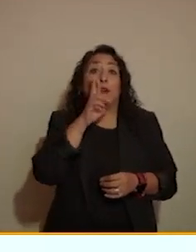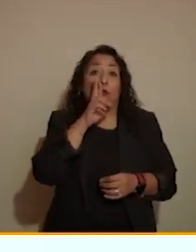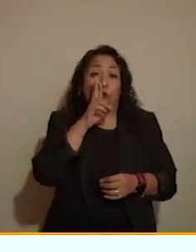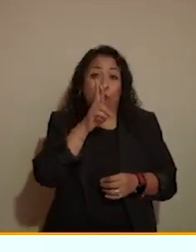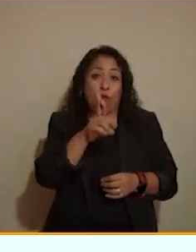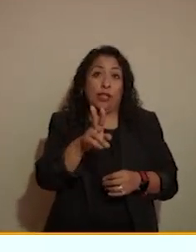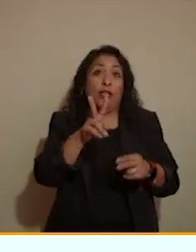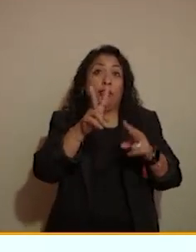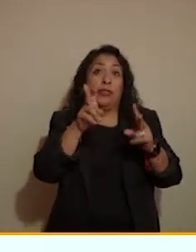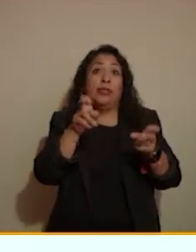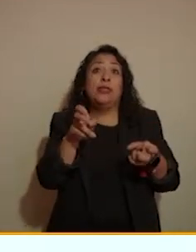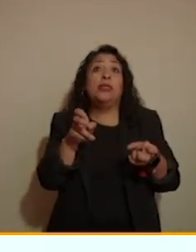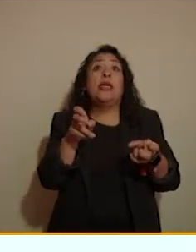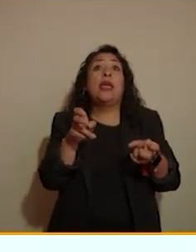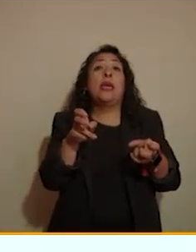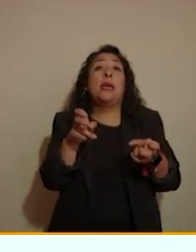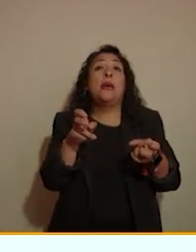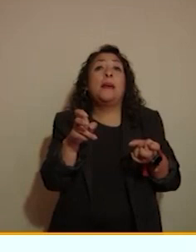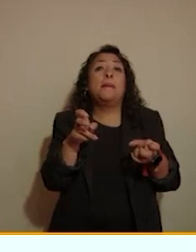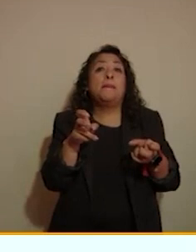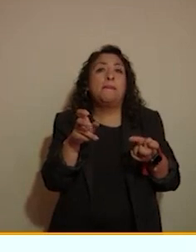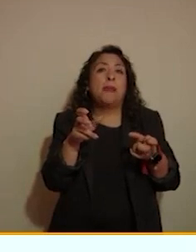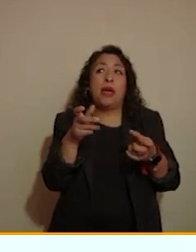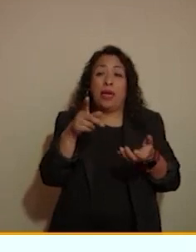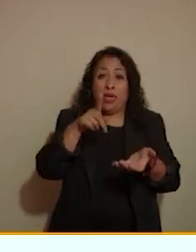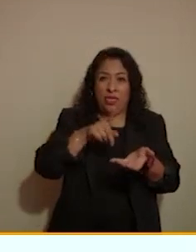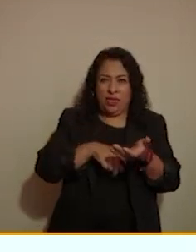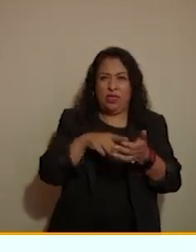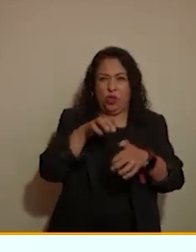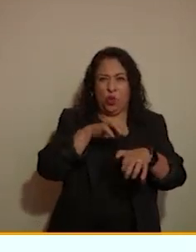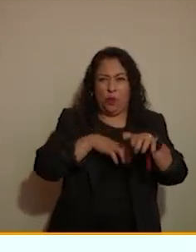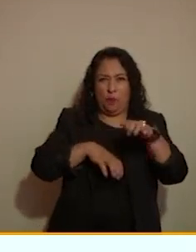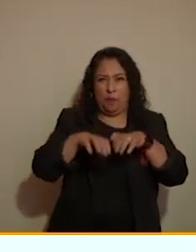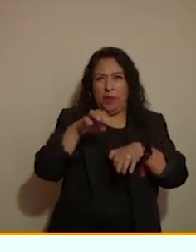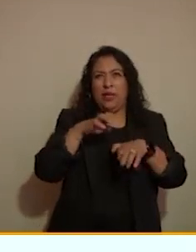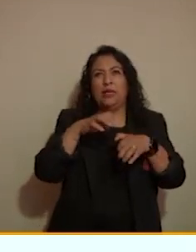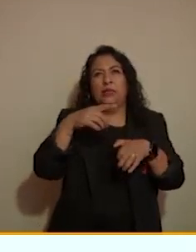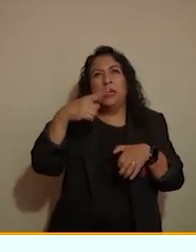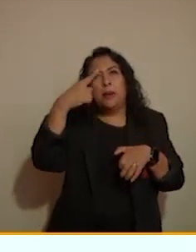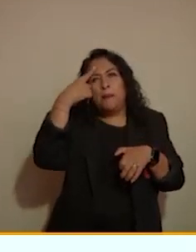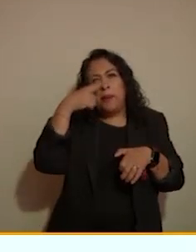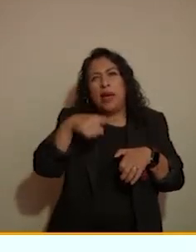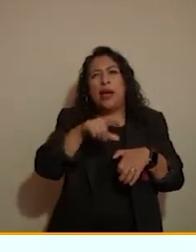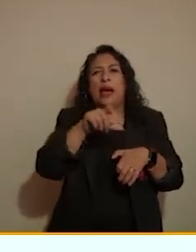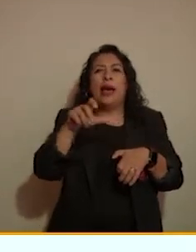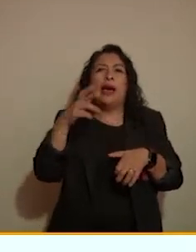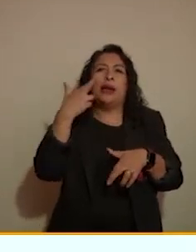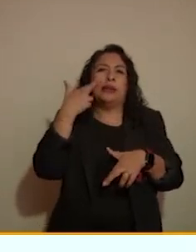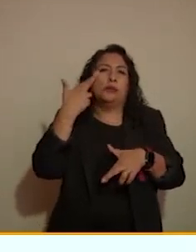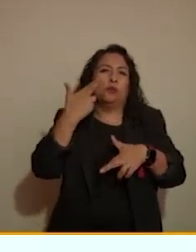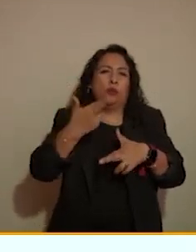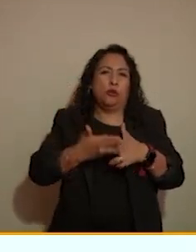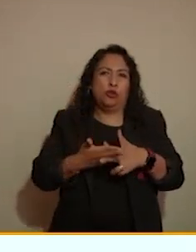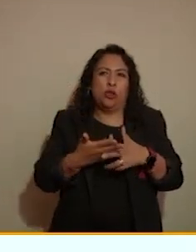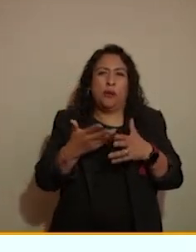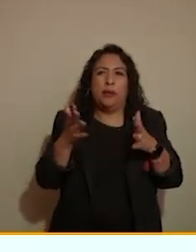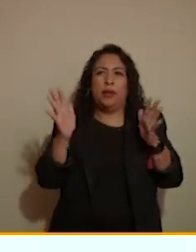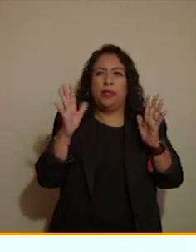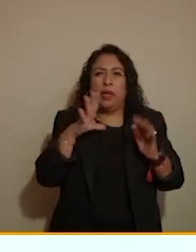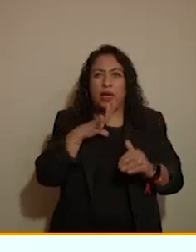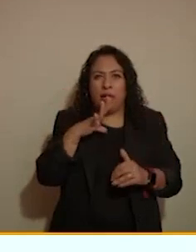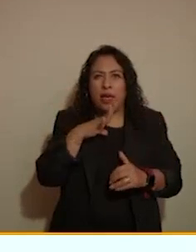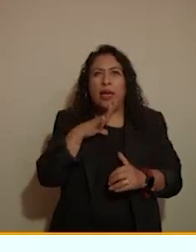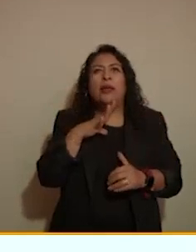en materia de debida diligencia adentro de las empresas, con la responsabilidad que uno tiene